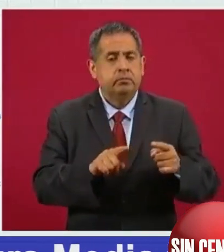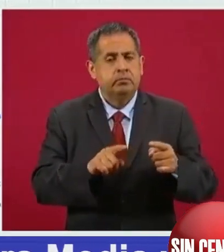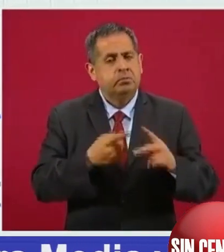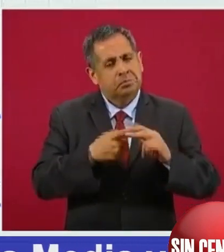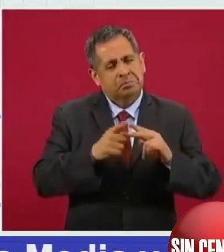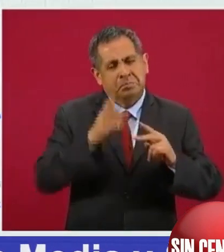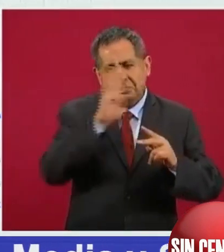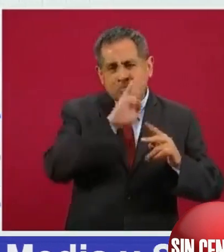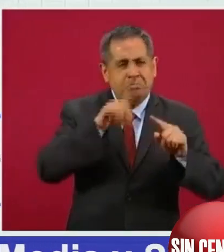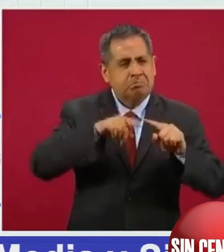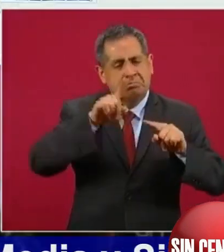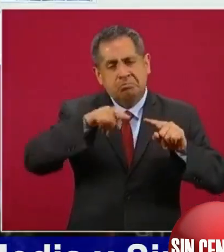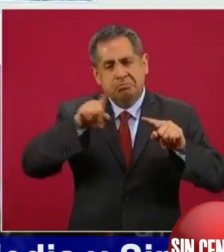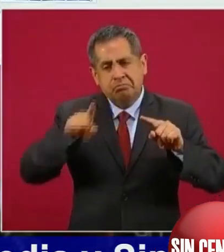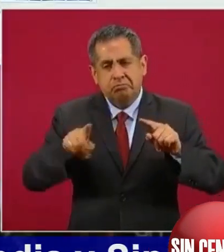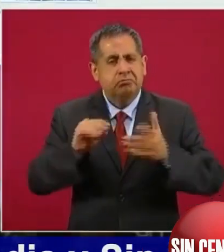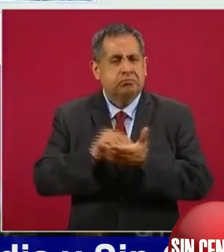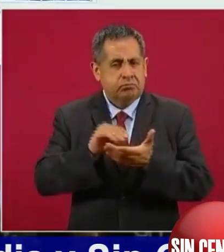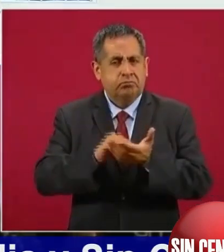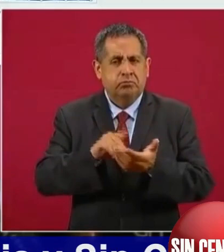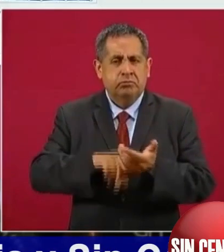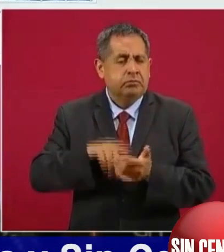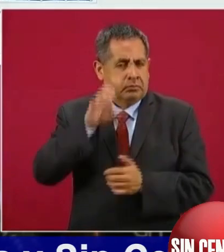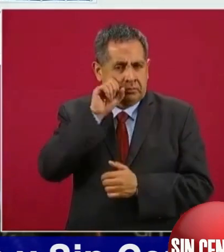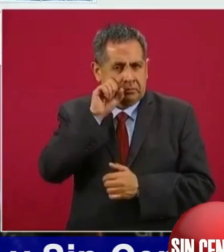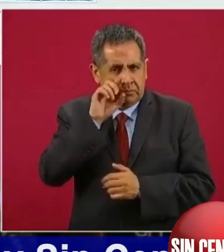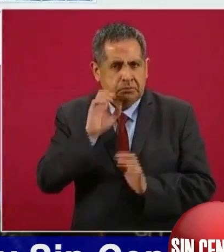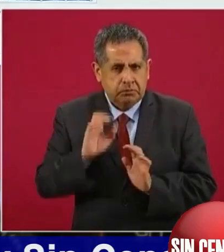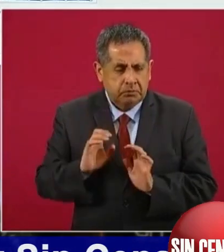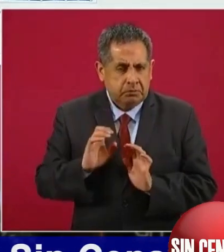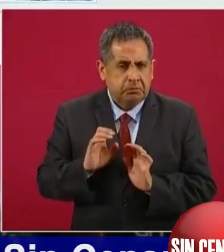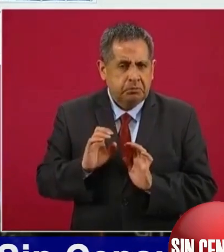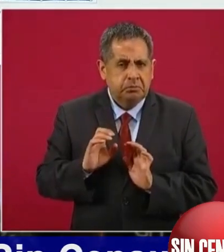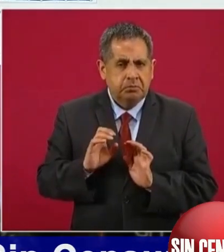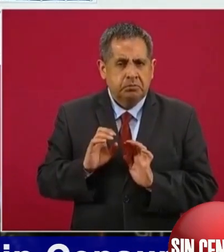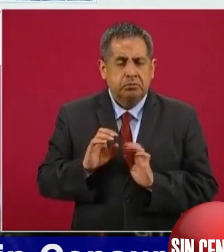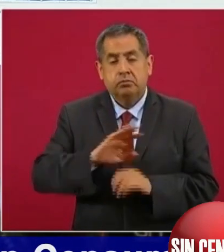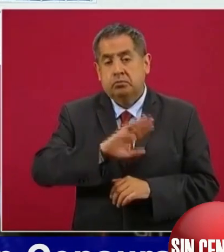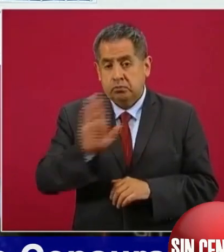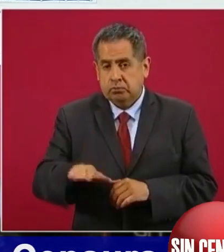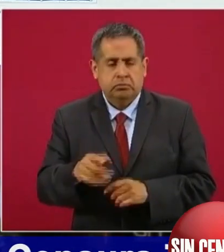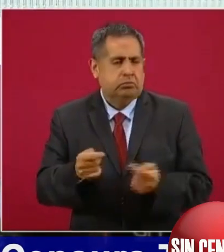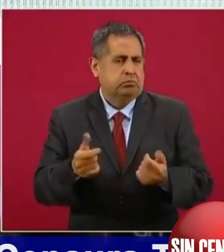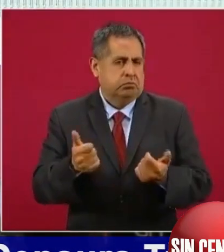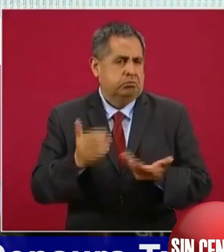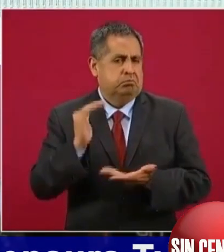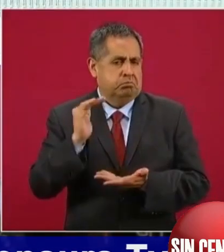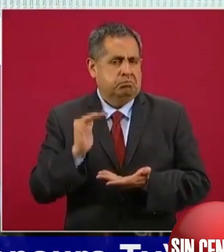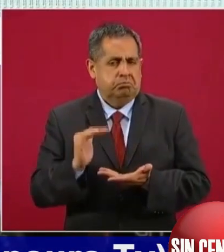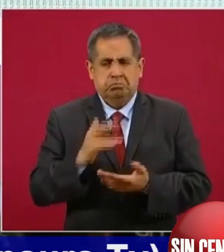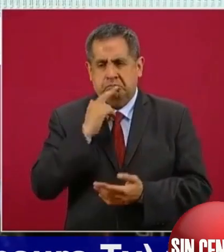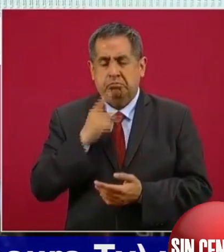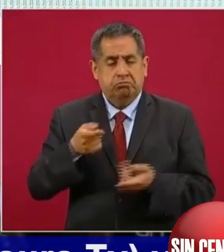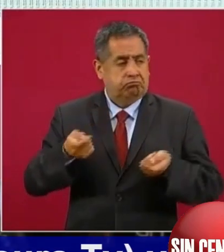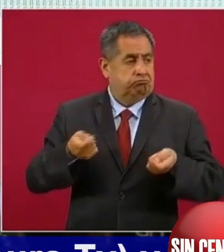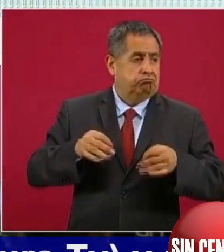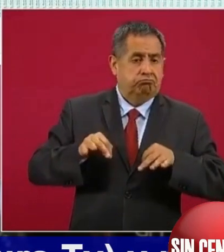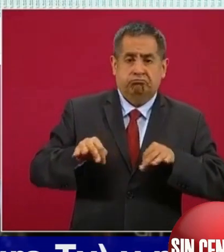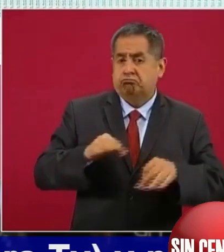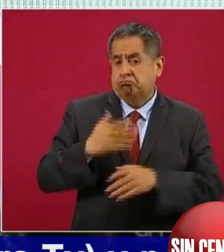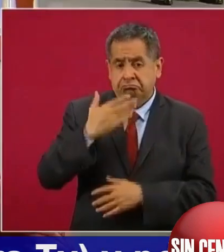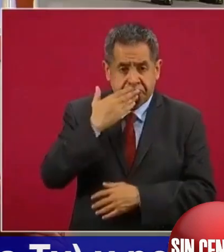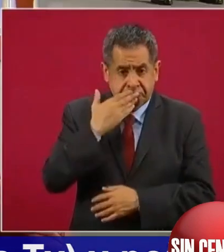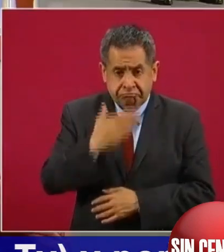algunas variaciones, permanece en semáforo naranja, reducen las defunciones y ha hecho un buen trabajo también de control